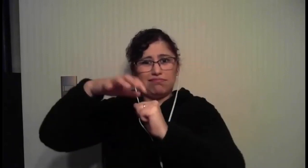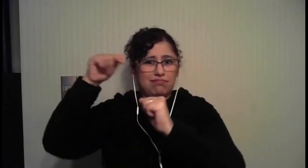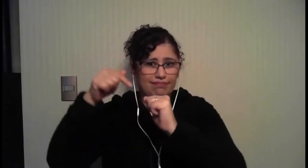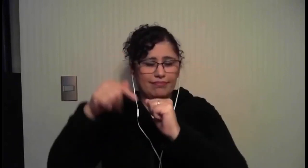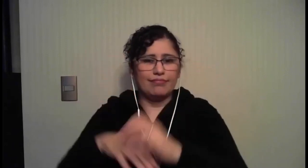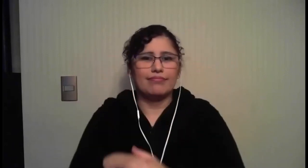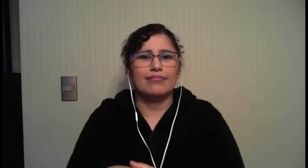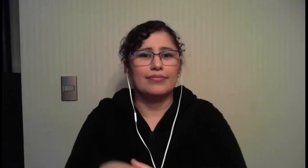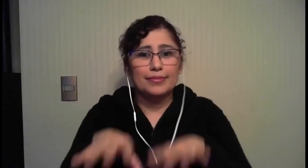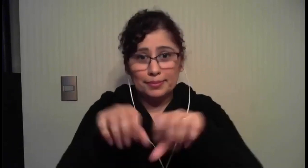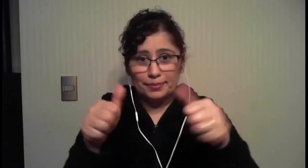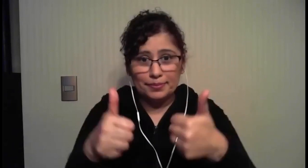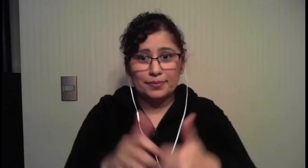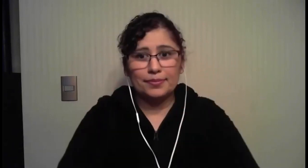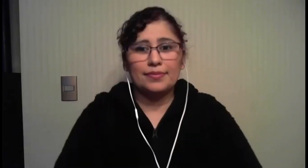¿De acuerdo?